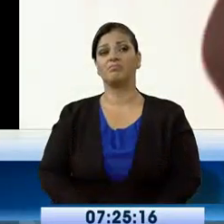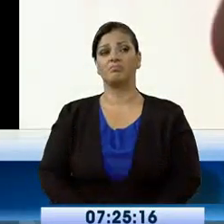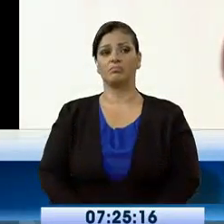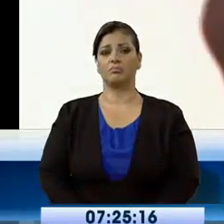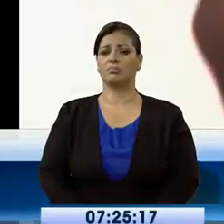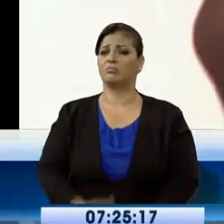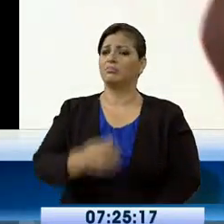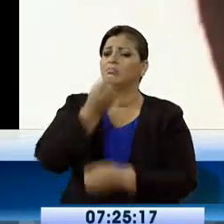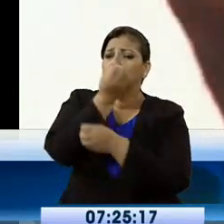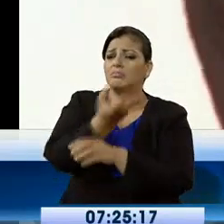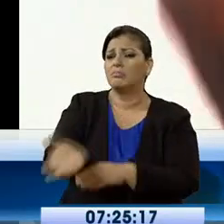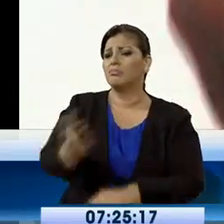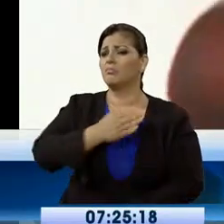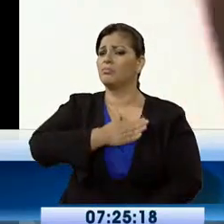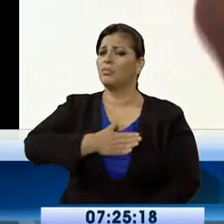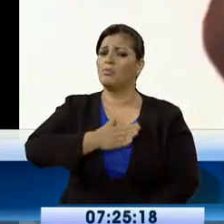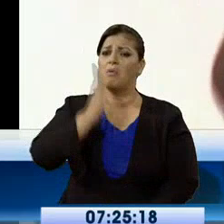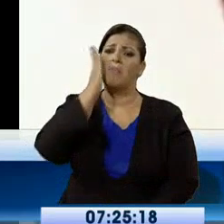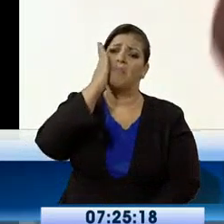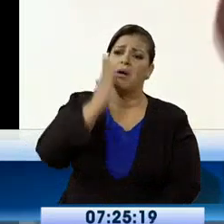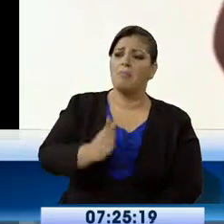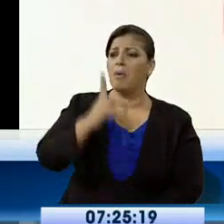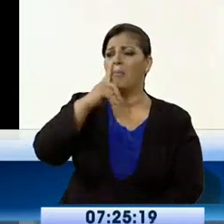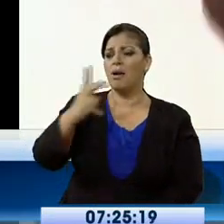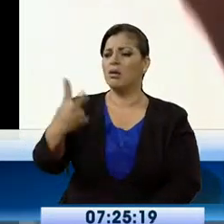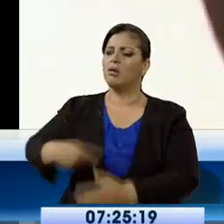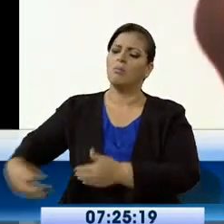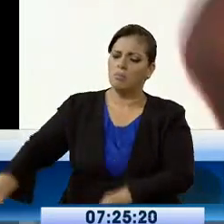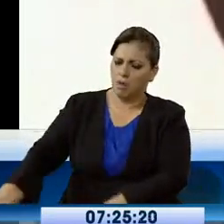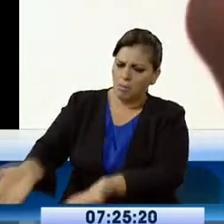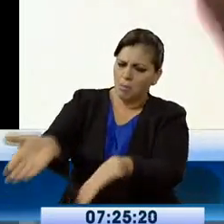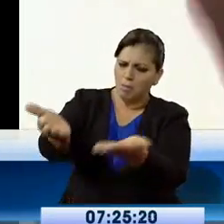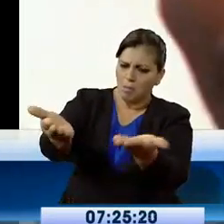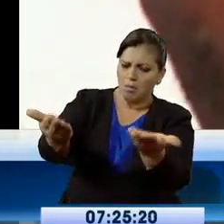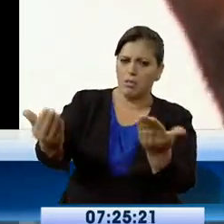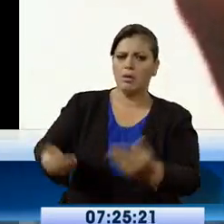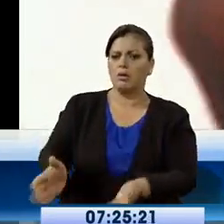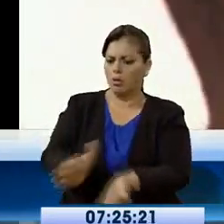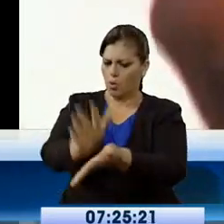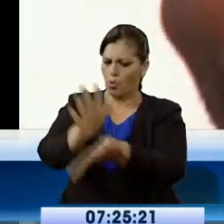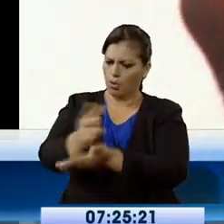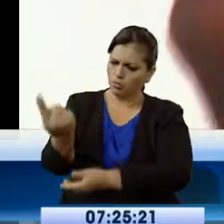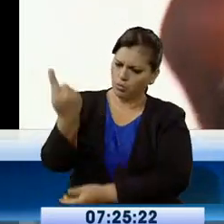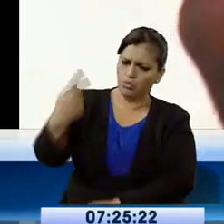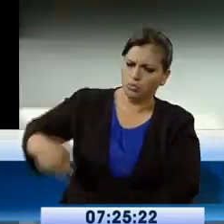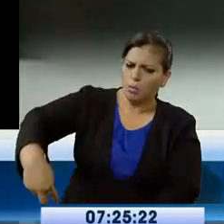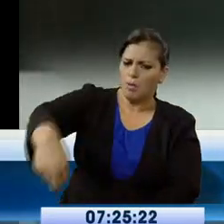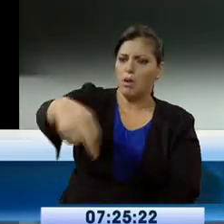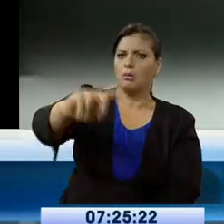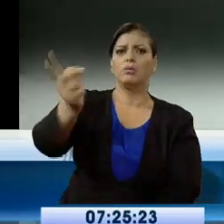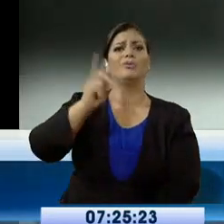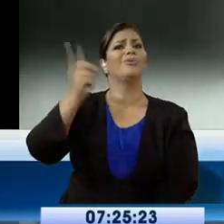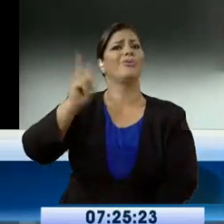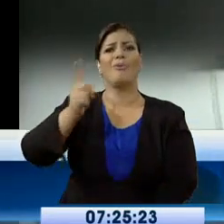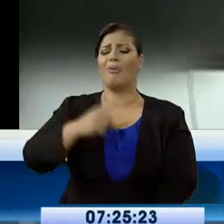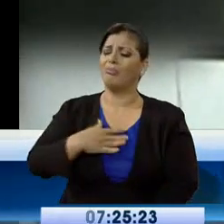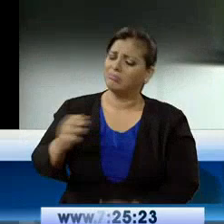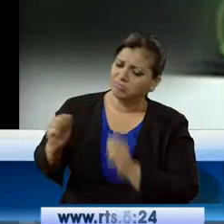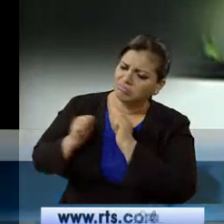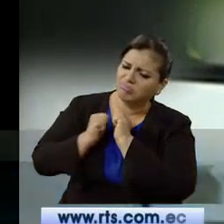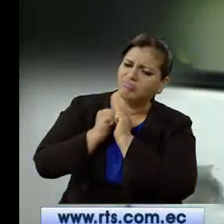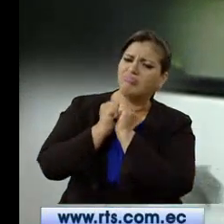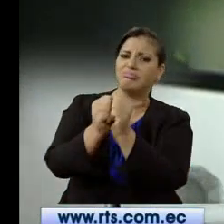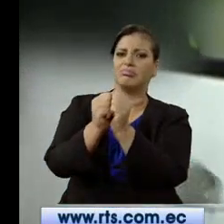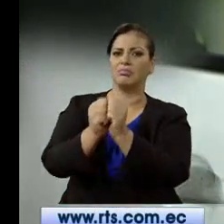y padres que se acerquen por lo menos a ver en el plantel a sus hijos en la hora de salida y en la hora de entrada. Informó